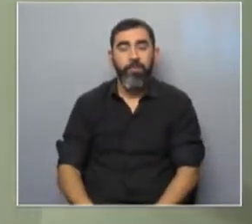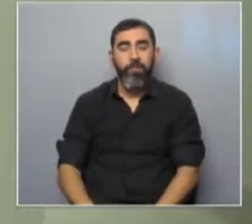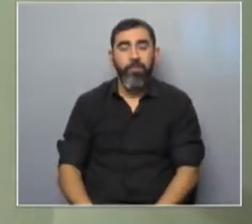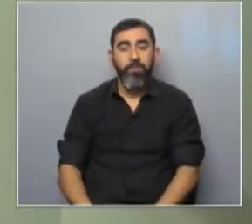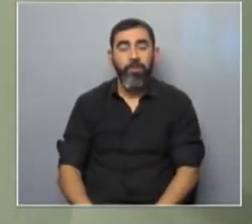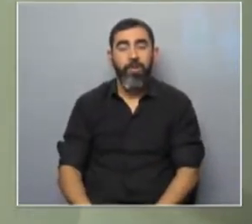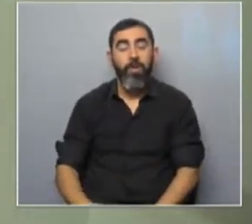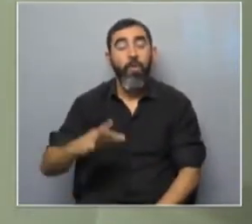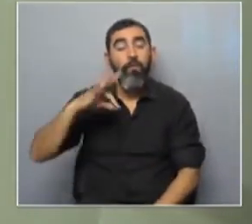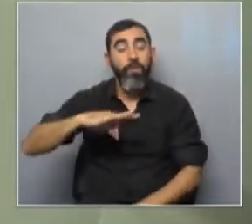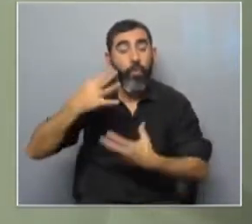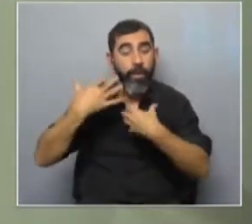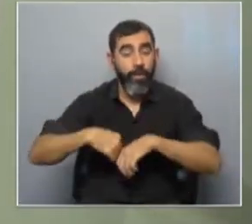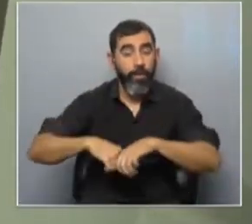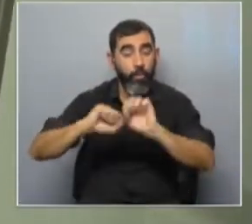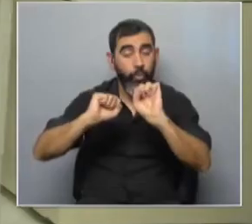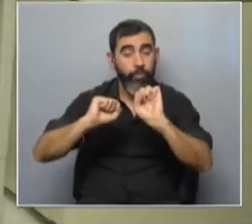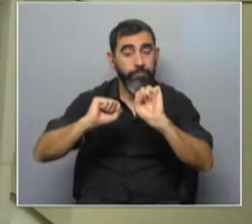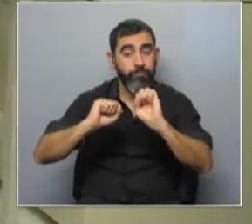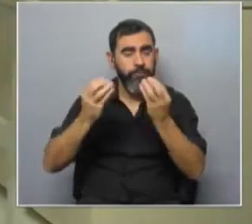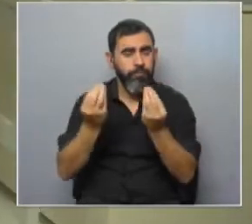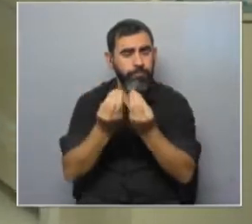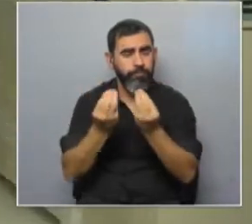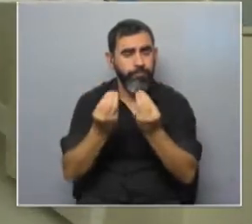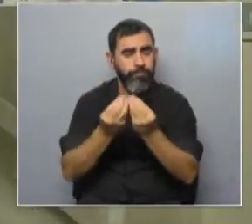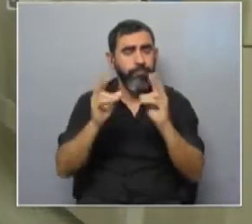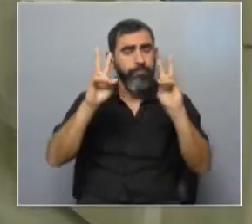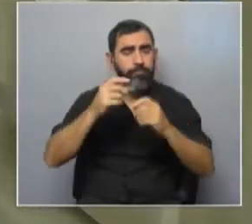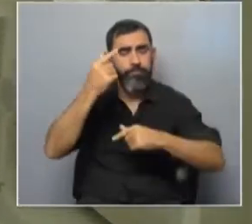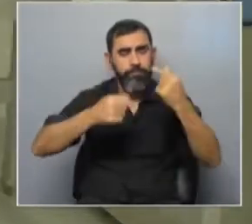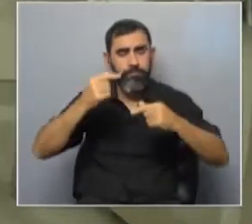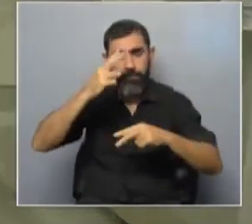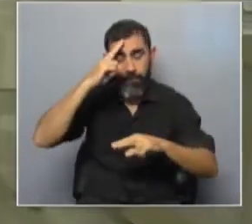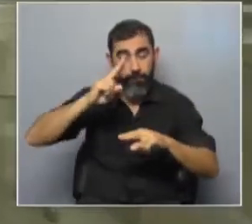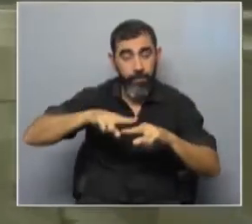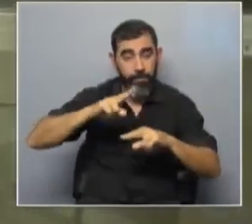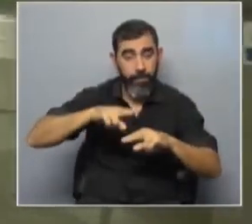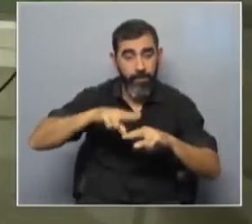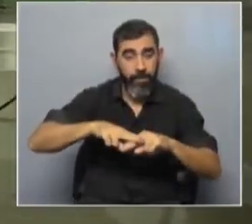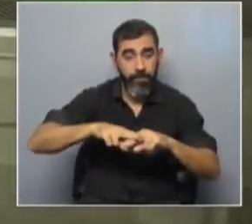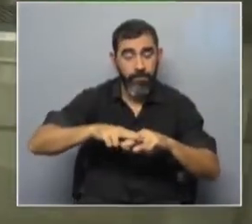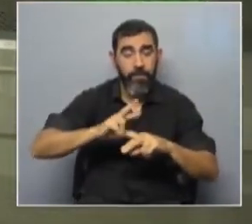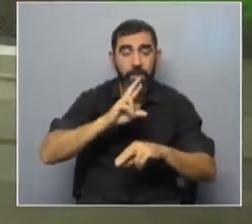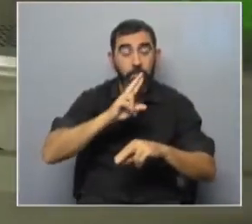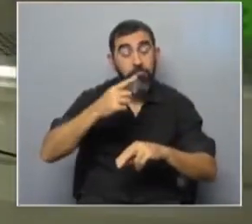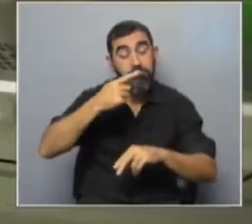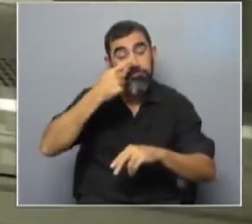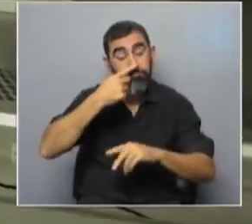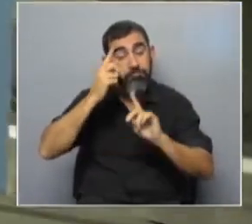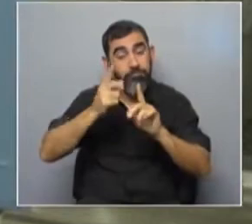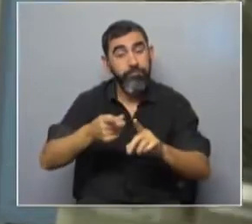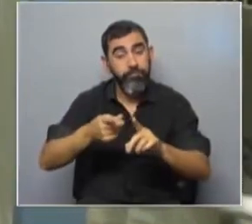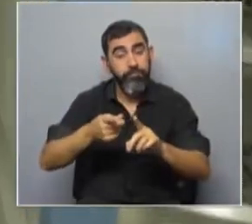Las variantes que detectamos, en realidad muchas de ellas están asociadas a distintas enfermedades. Un resultado muy interesante